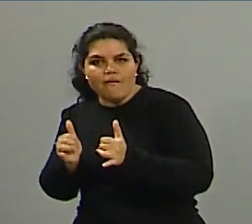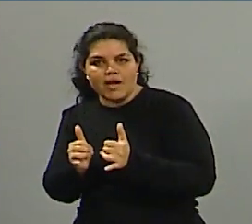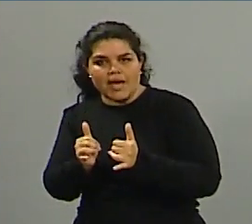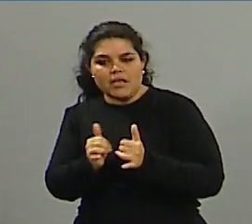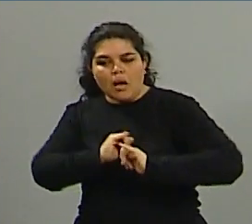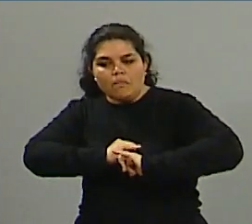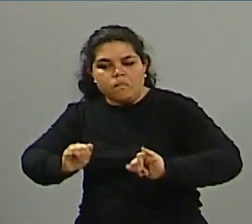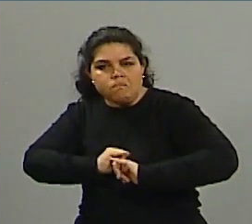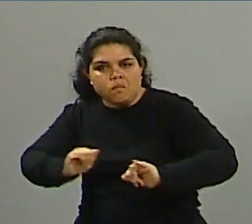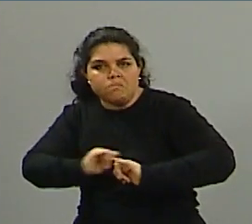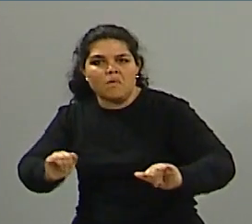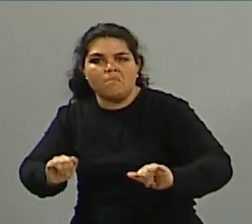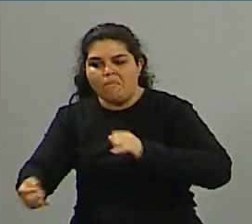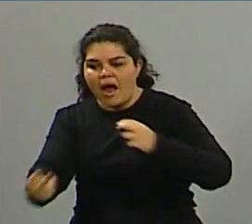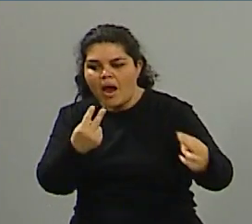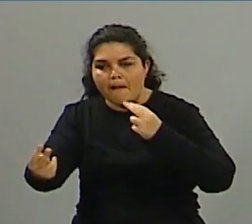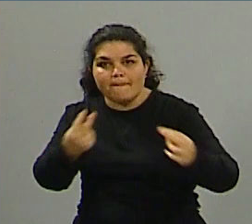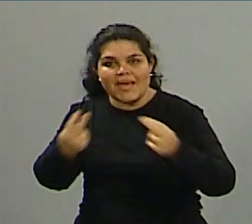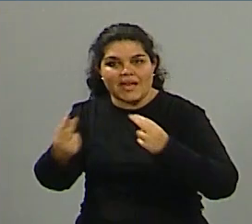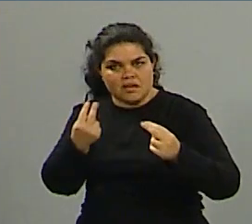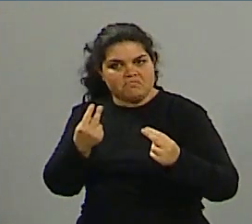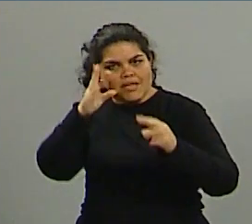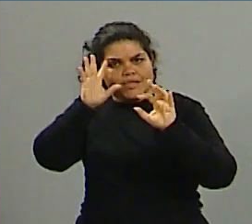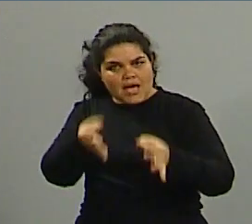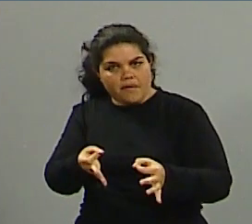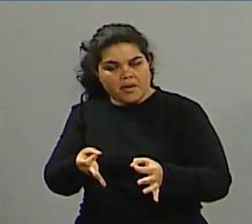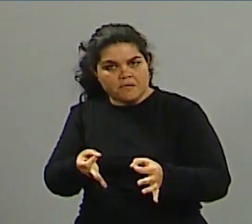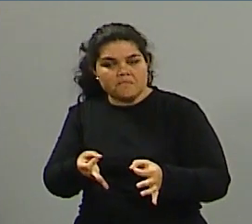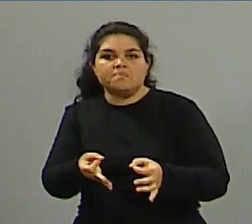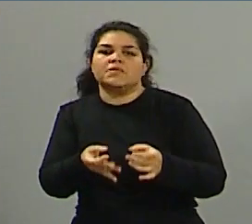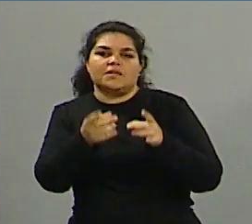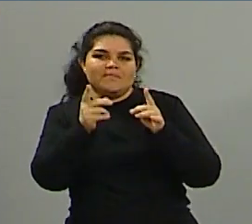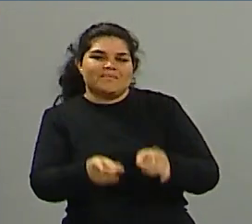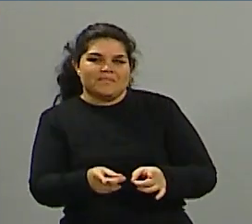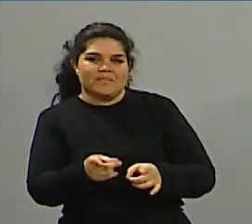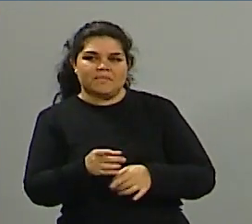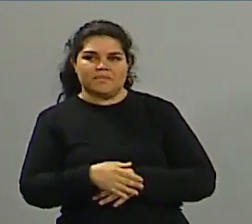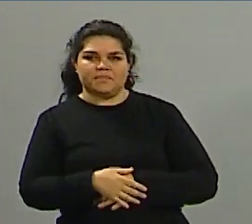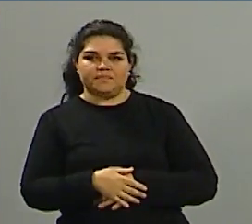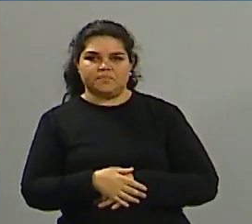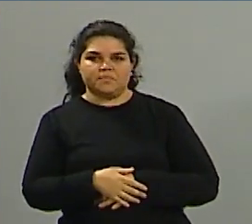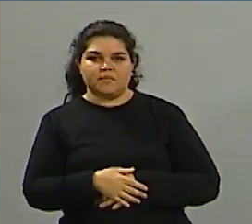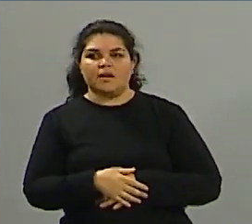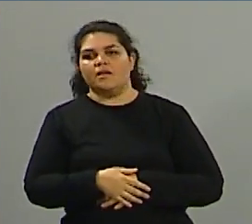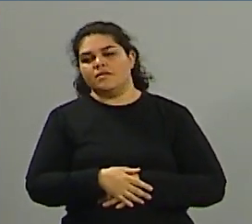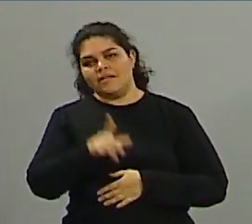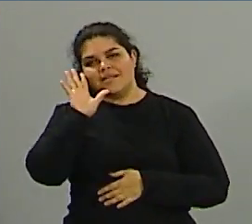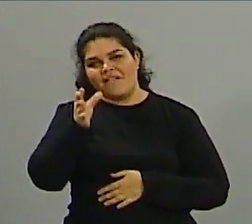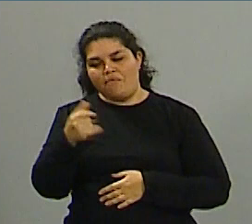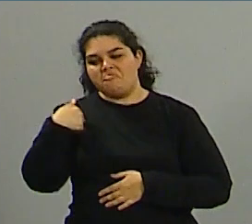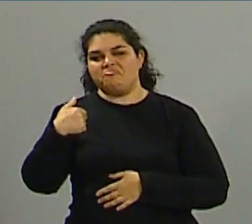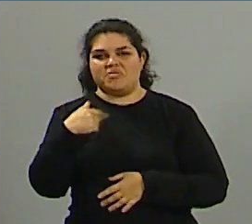mensaje adecuado, por las vías adecuadas. Tanto así, ojo, que uno lo veía en este recorrido que uno hace como trabajador de los